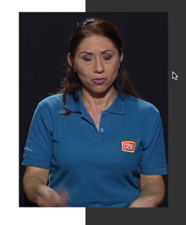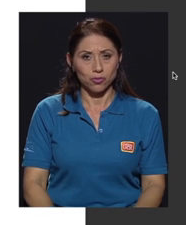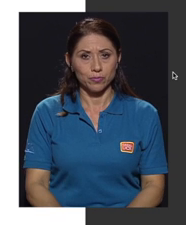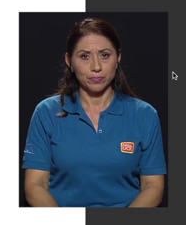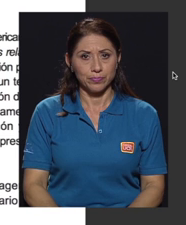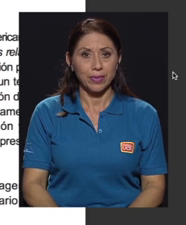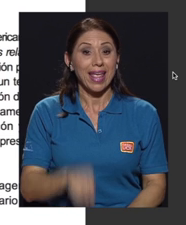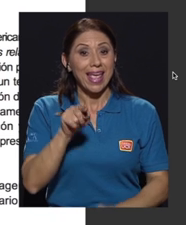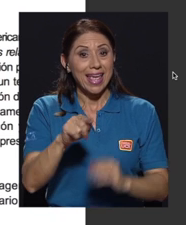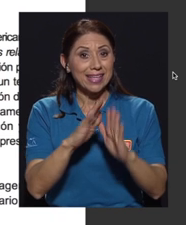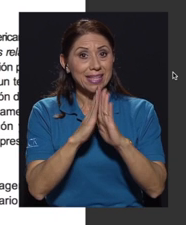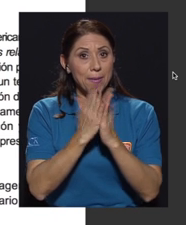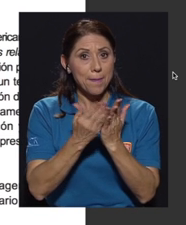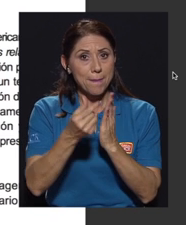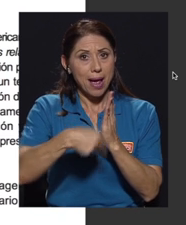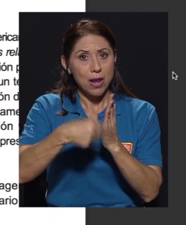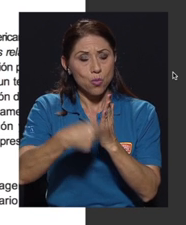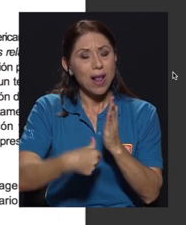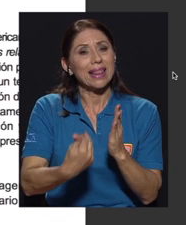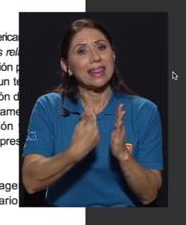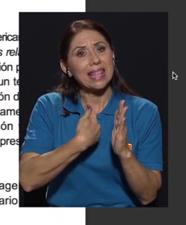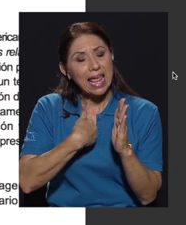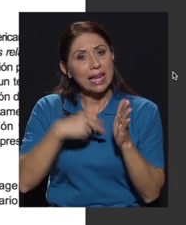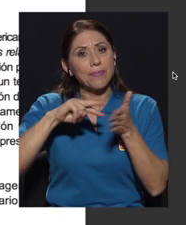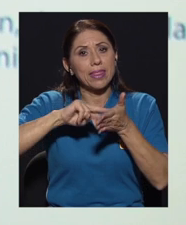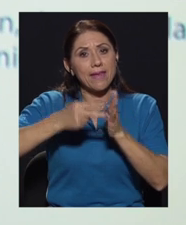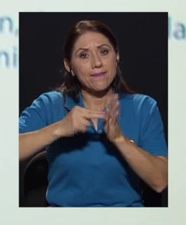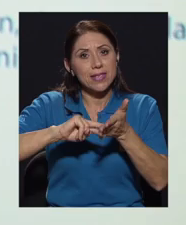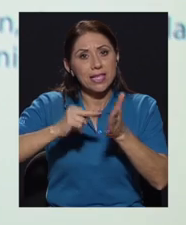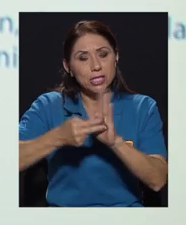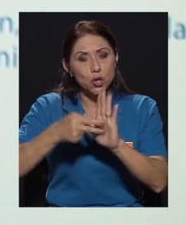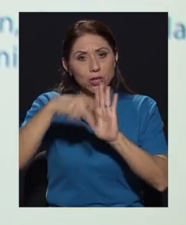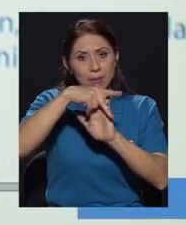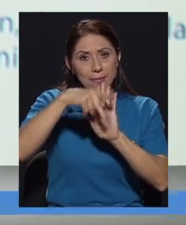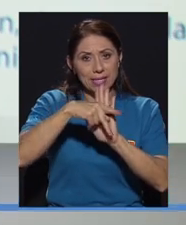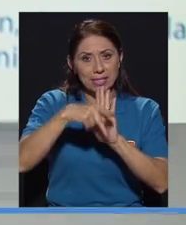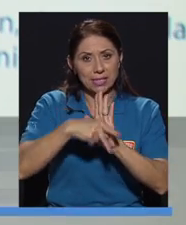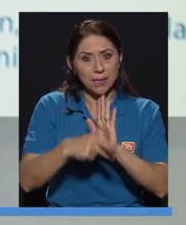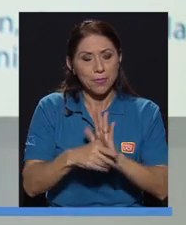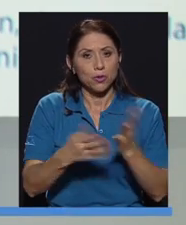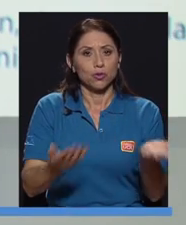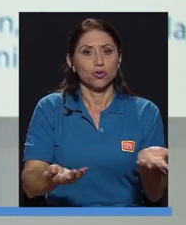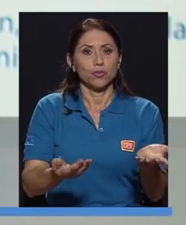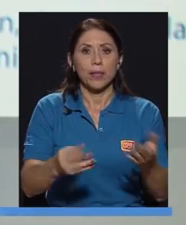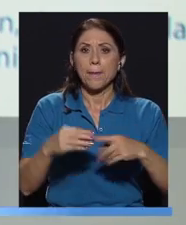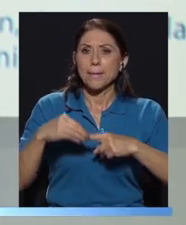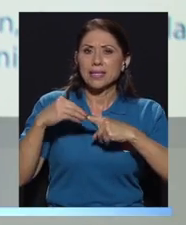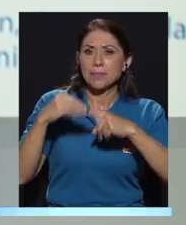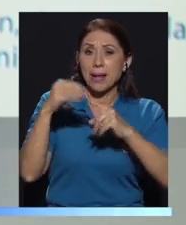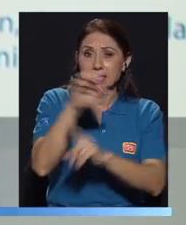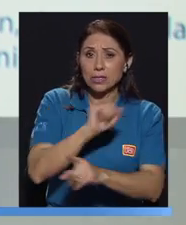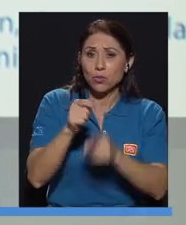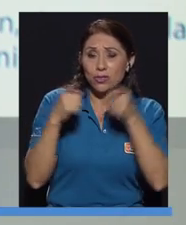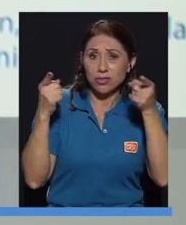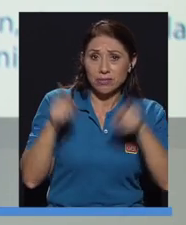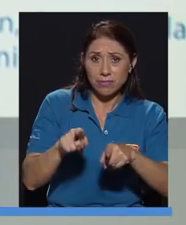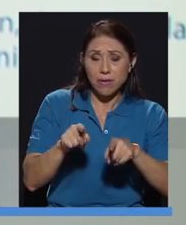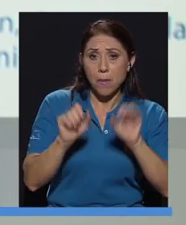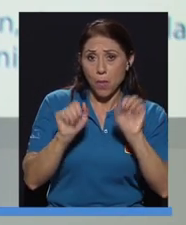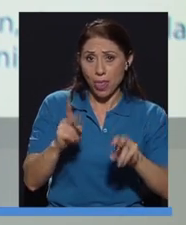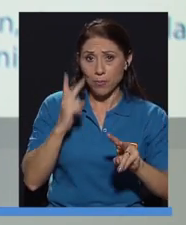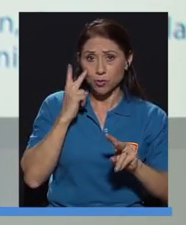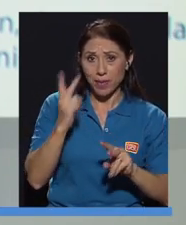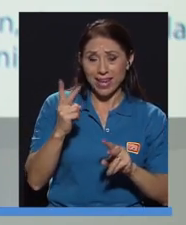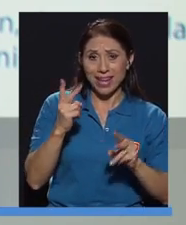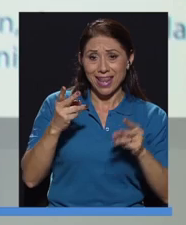manual parte de una definición de principios, de cuáles son las principales narrativas que podemos